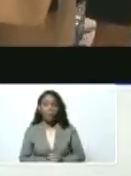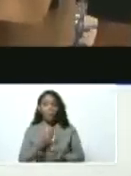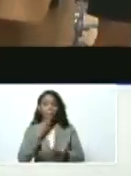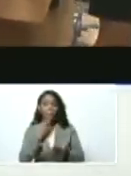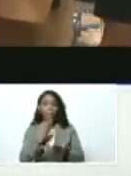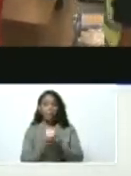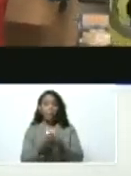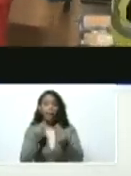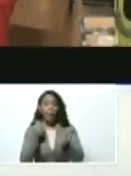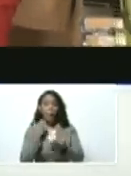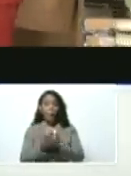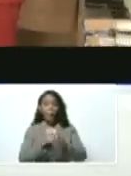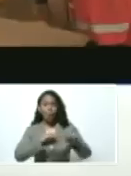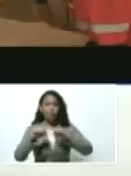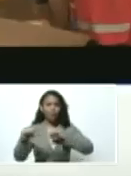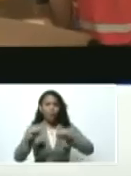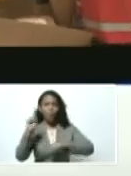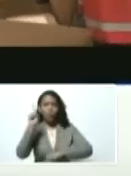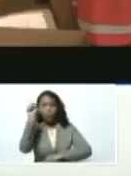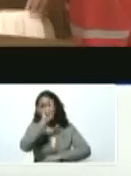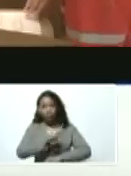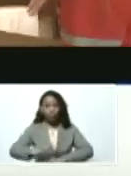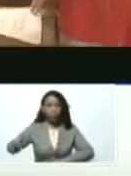que la economía se mueva en un círculo